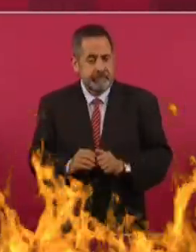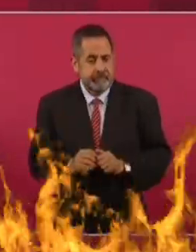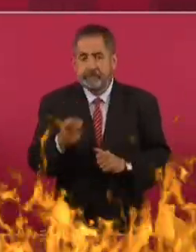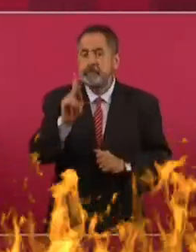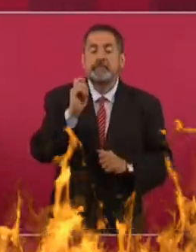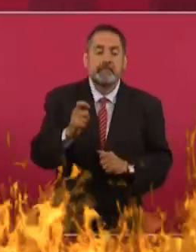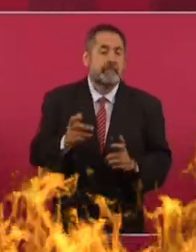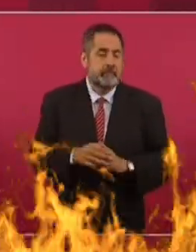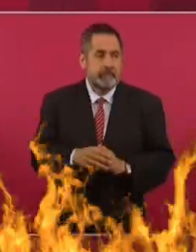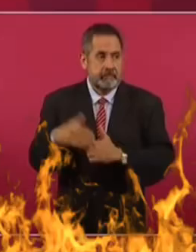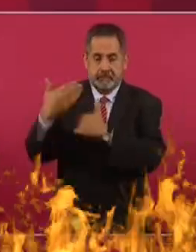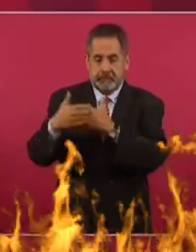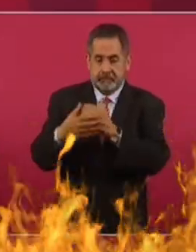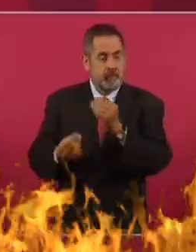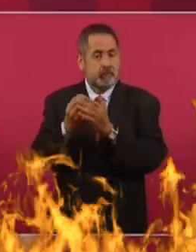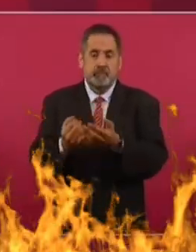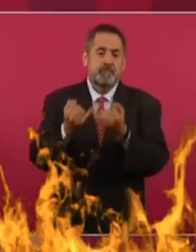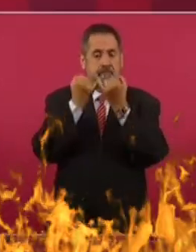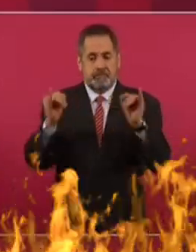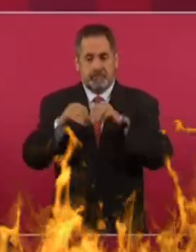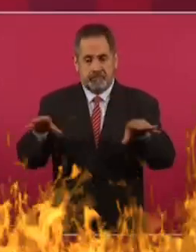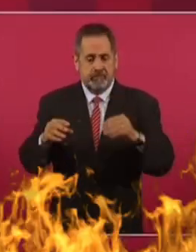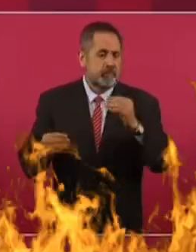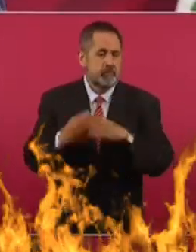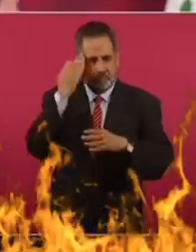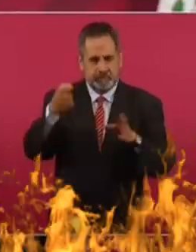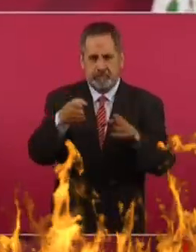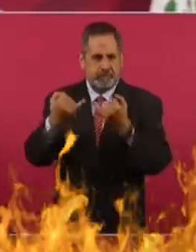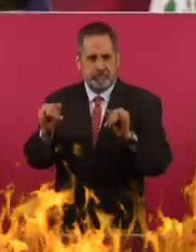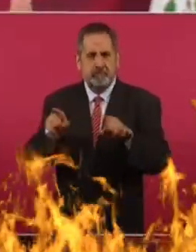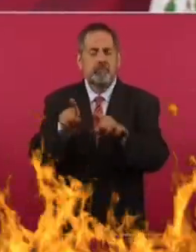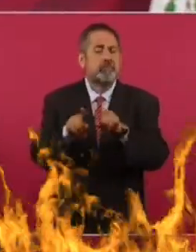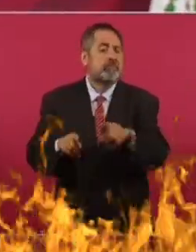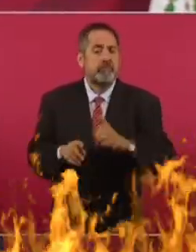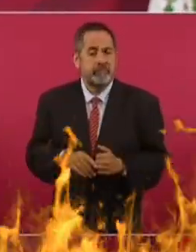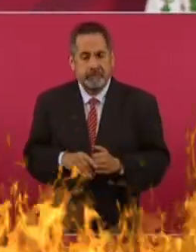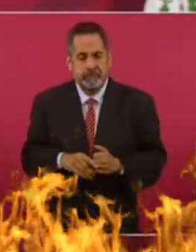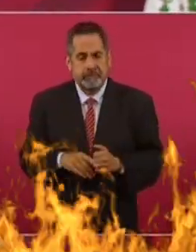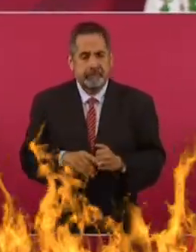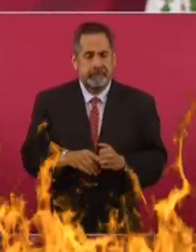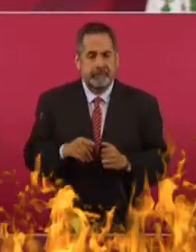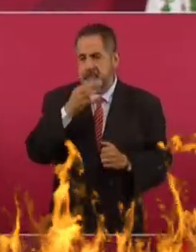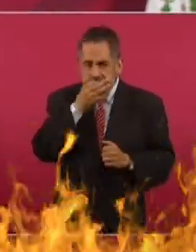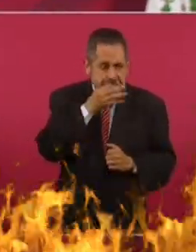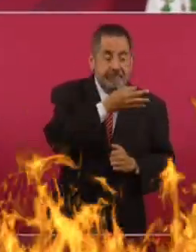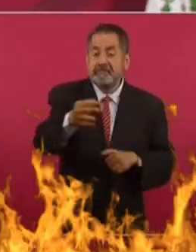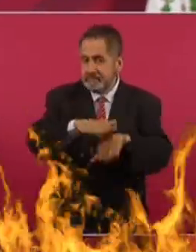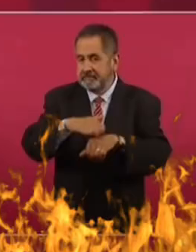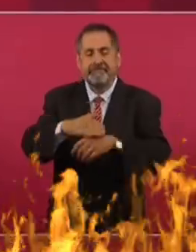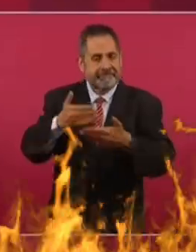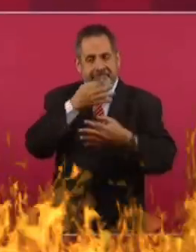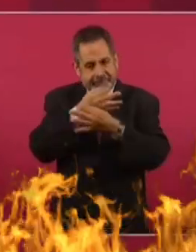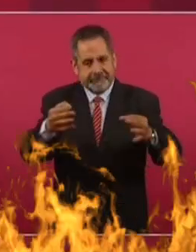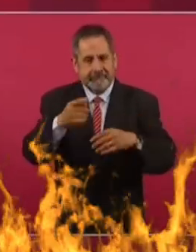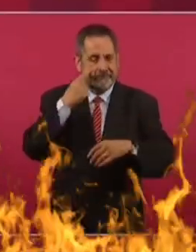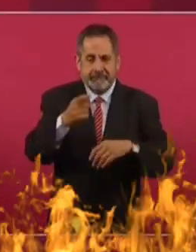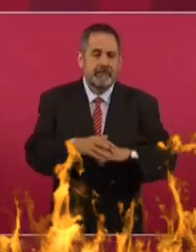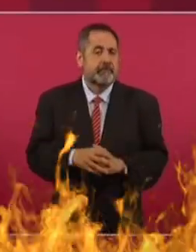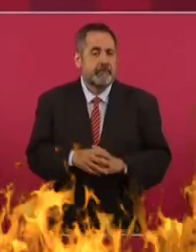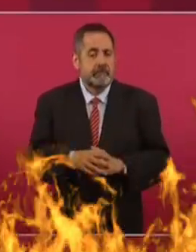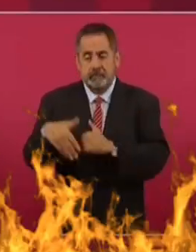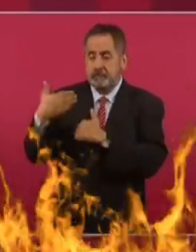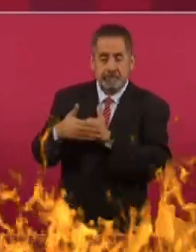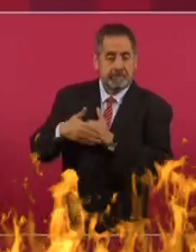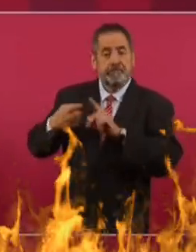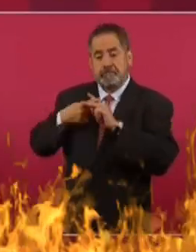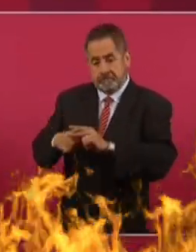Vamos a inaugurar una primera etapa. También lo adelanto. Va a iniciar